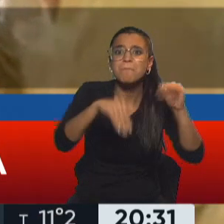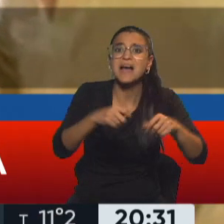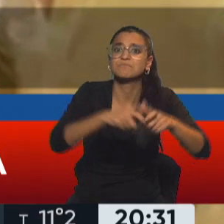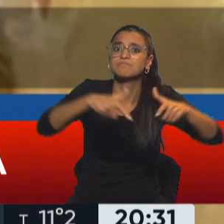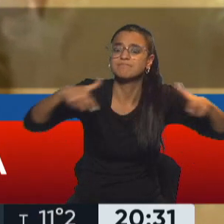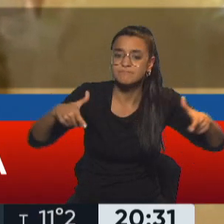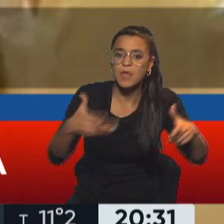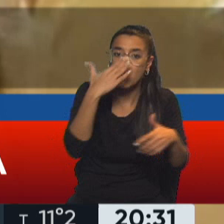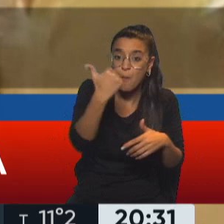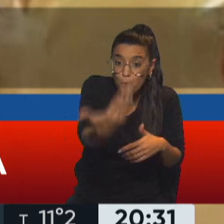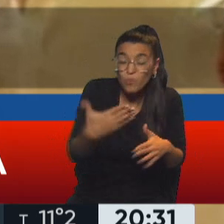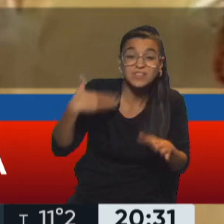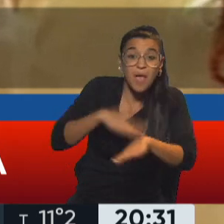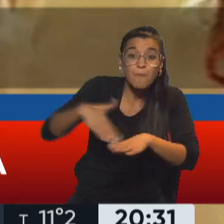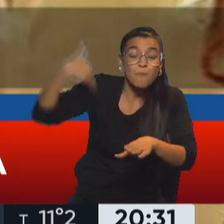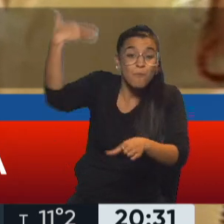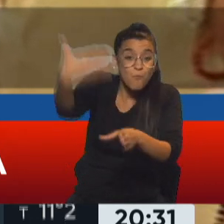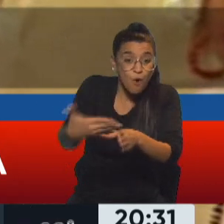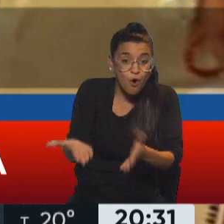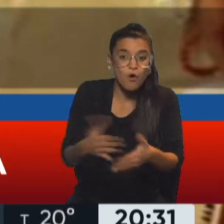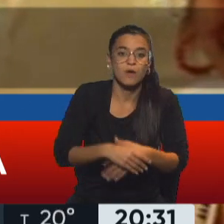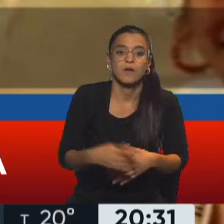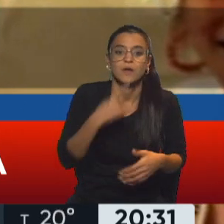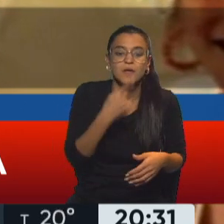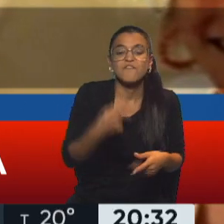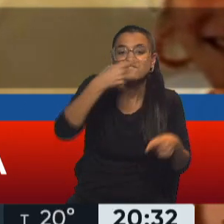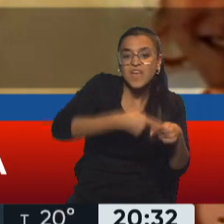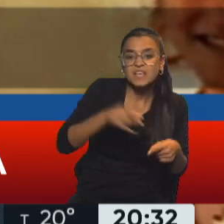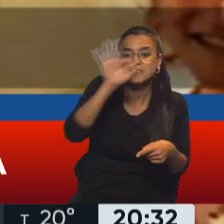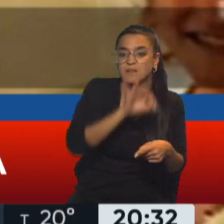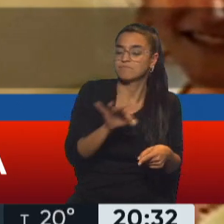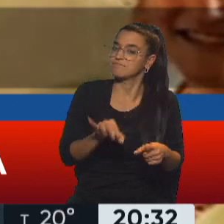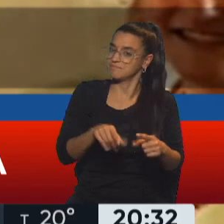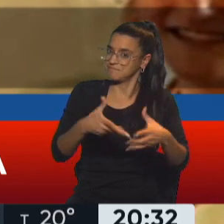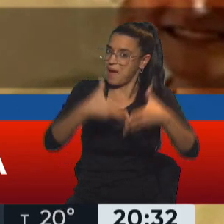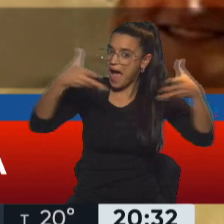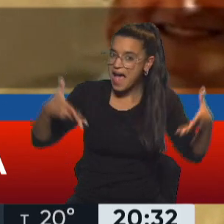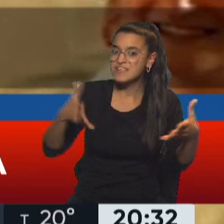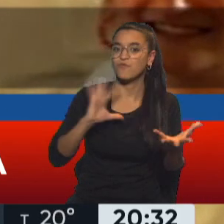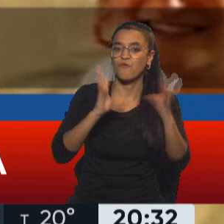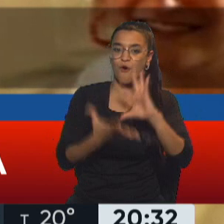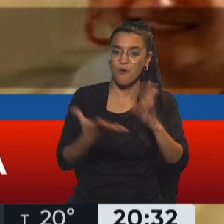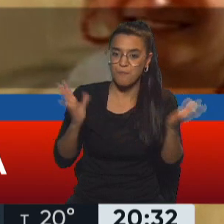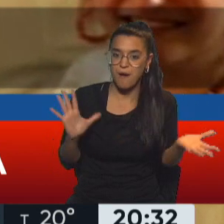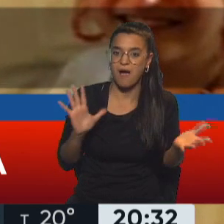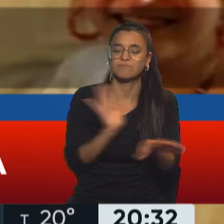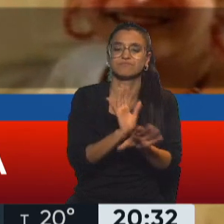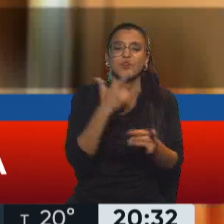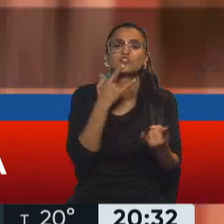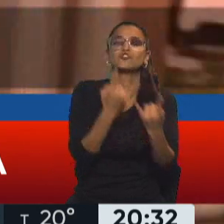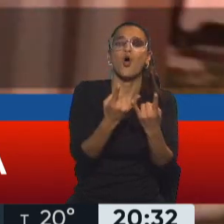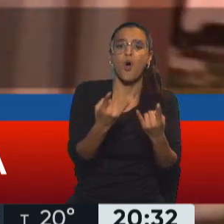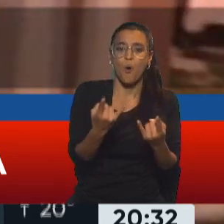después uno se da cuenta de que tal fiesta, tal evento fue de otra magnitud, con un formato con show